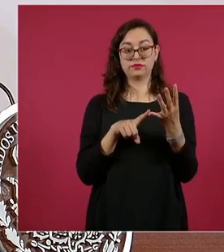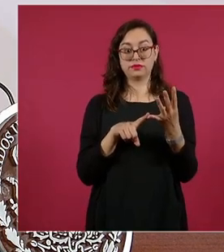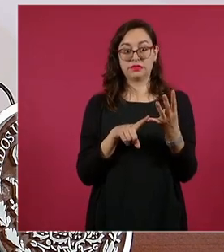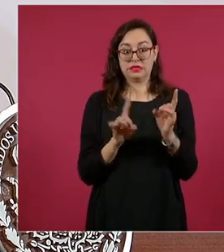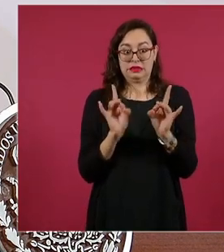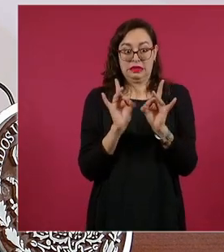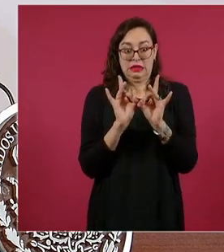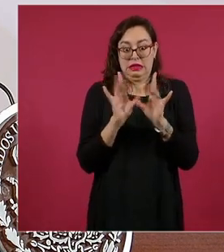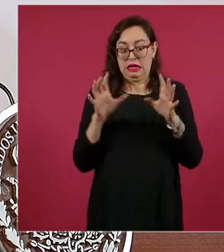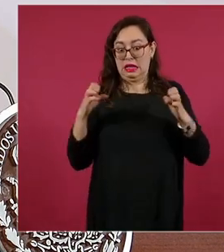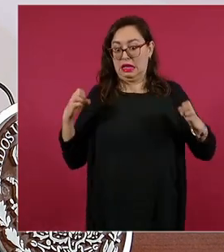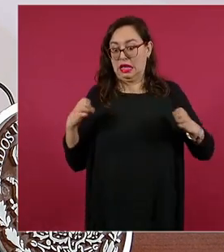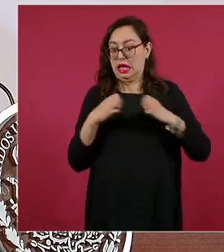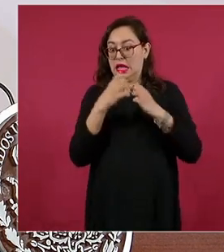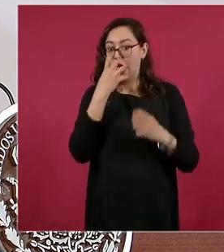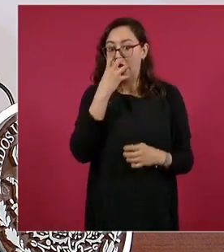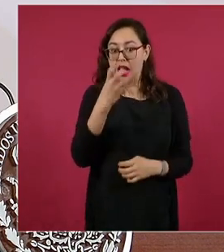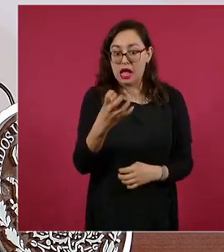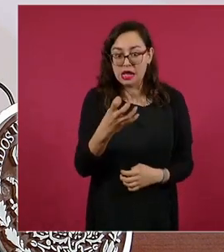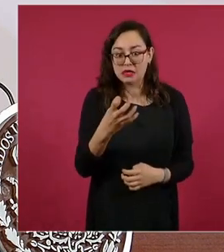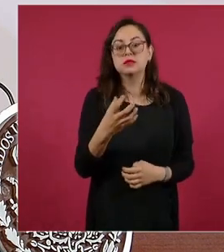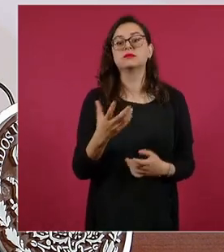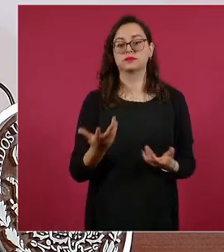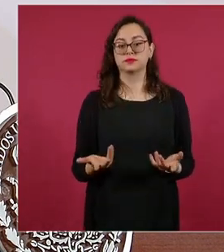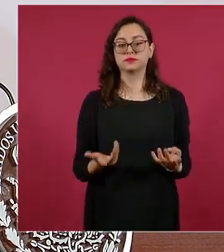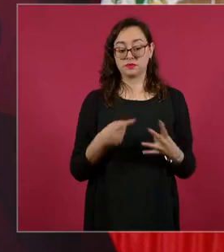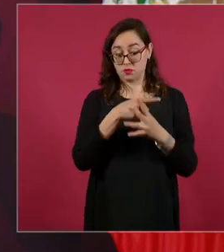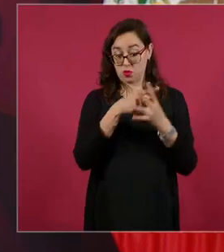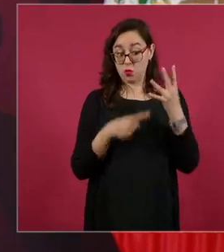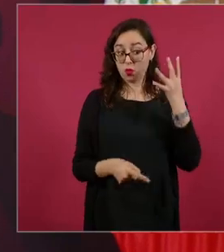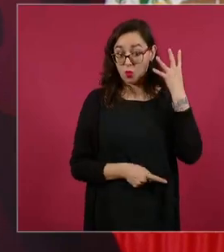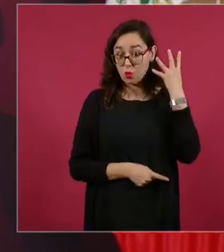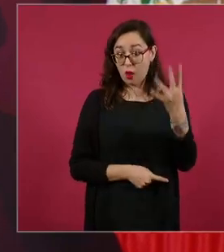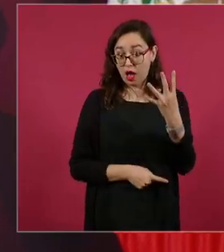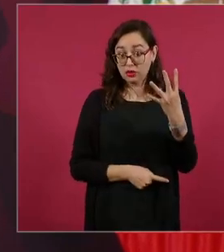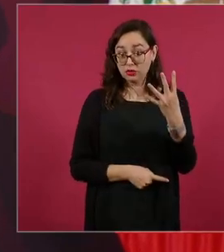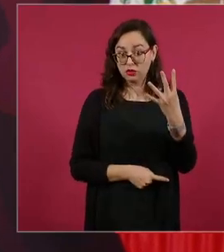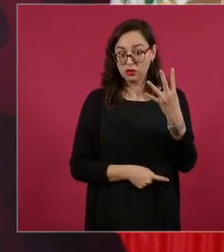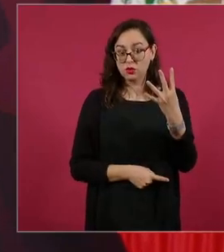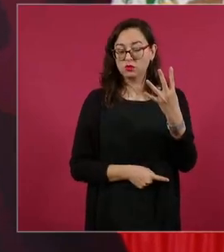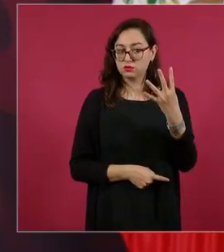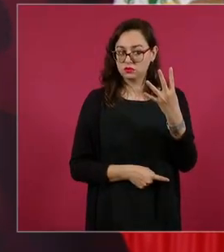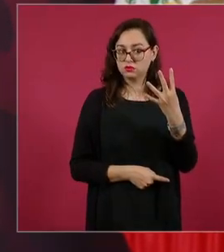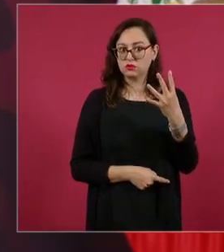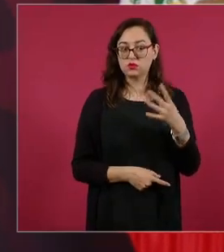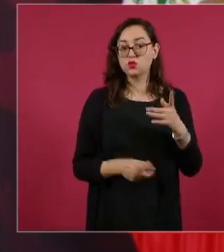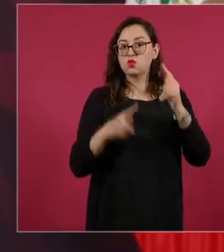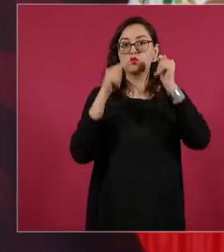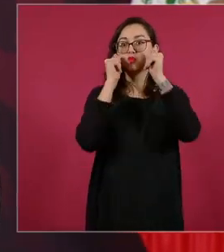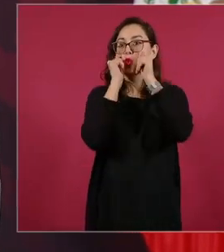urgencias eso es lo que vamos a afirmar es el primer paso